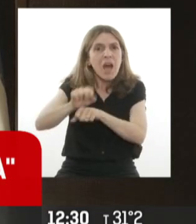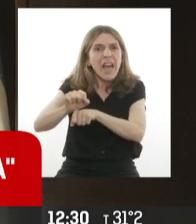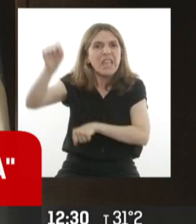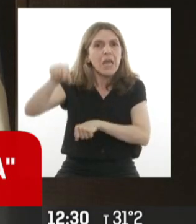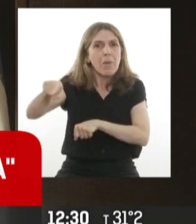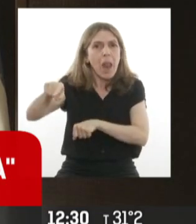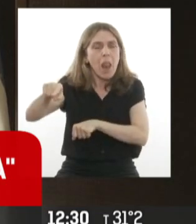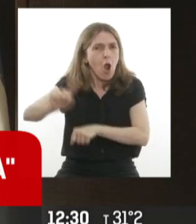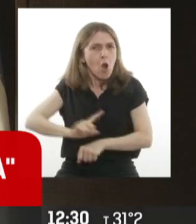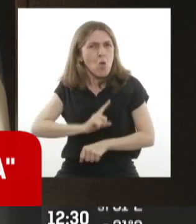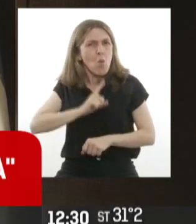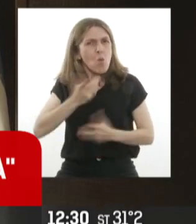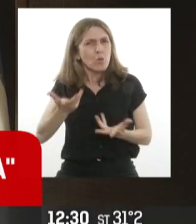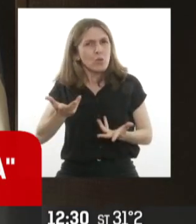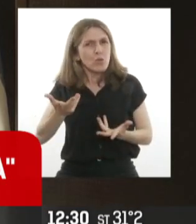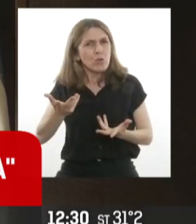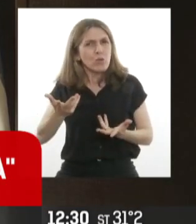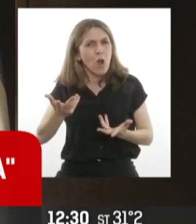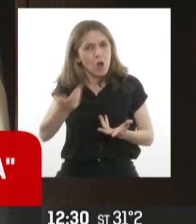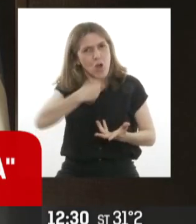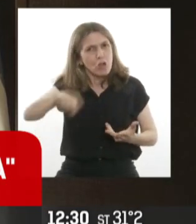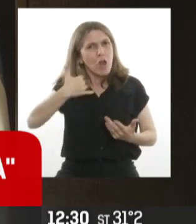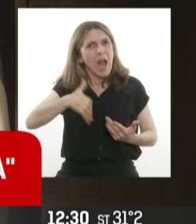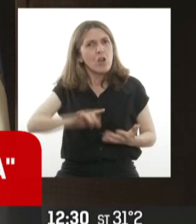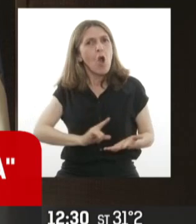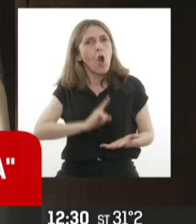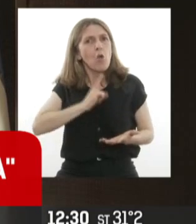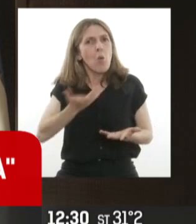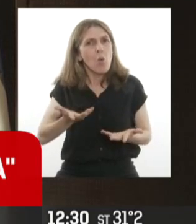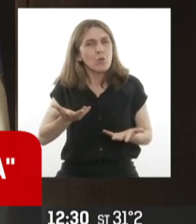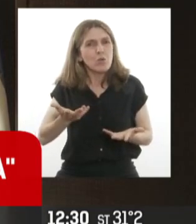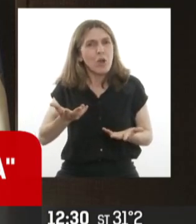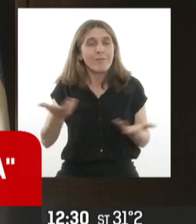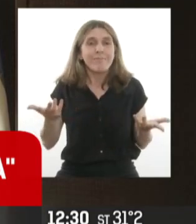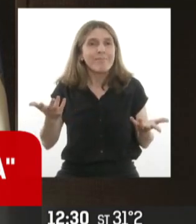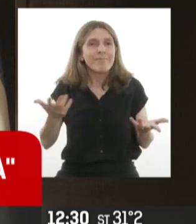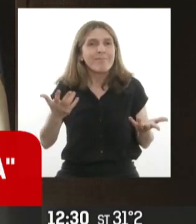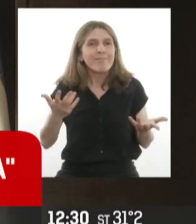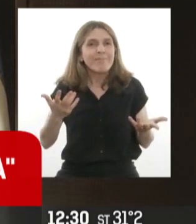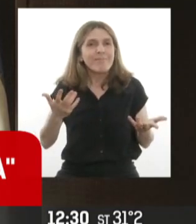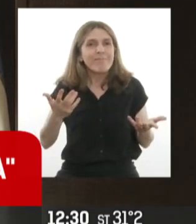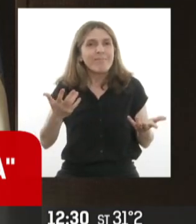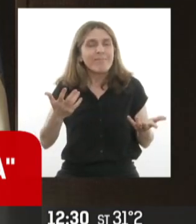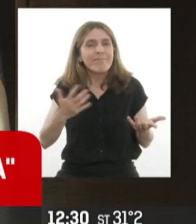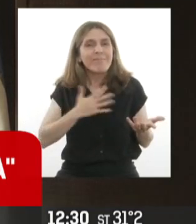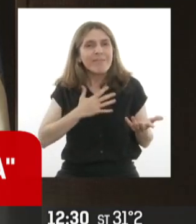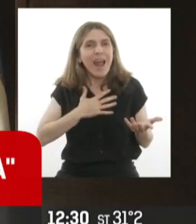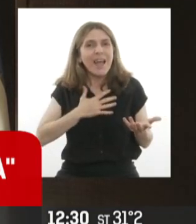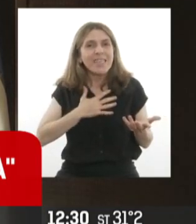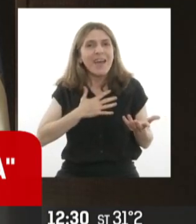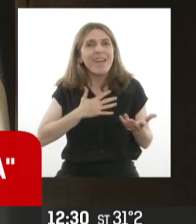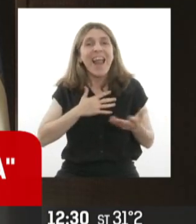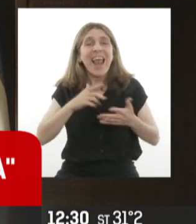Ese orgullo que tenemos los argentinos, lamentablemente no puede tenerlo todos